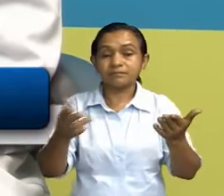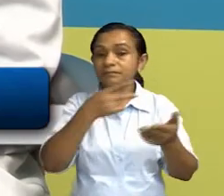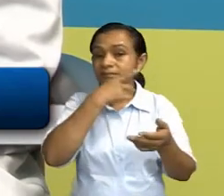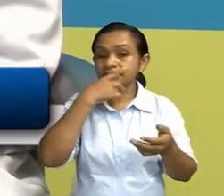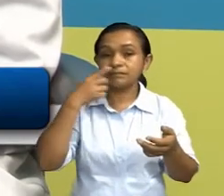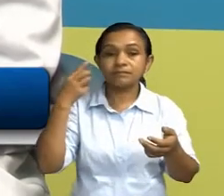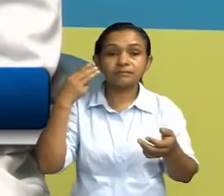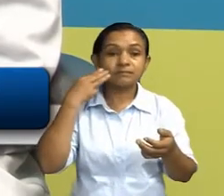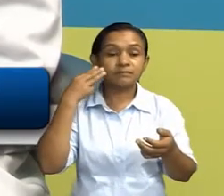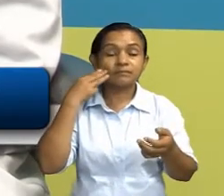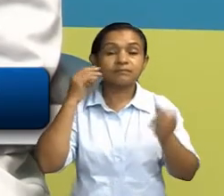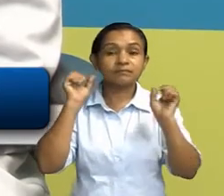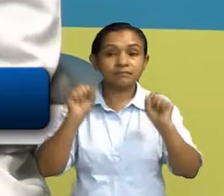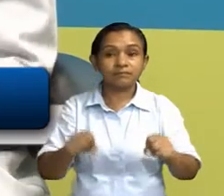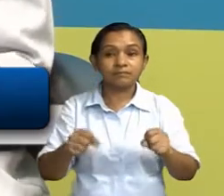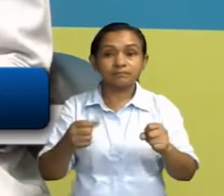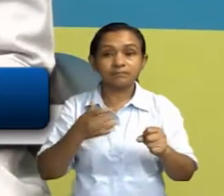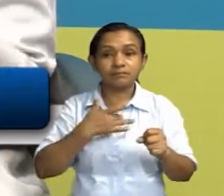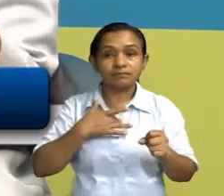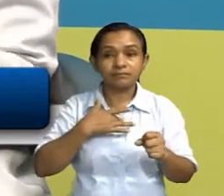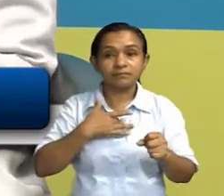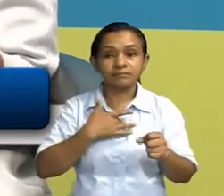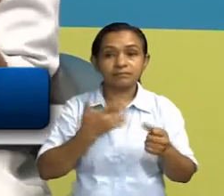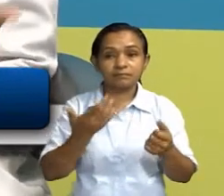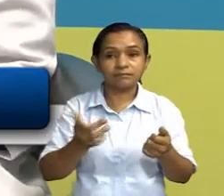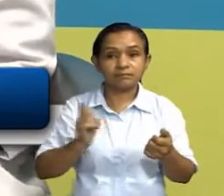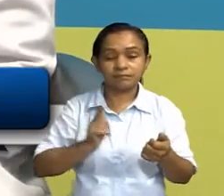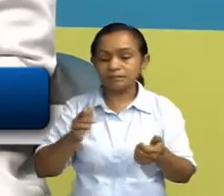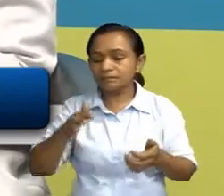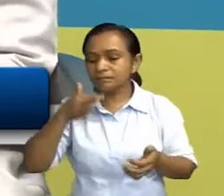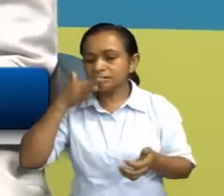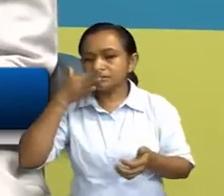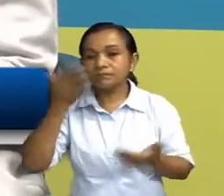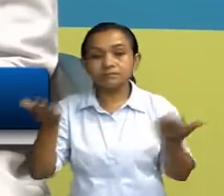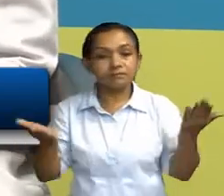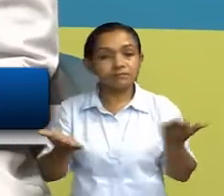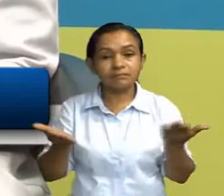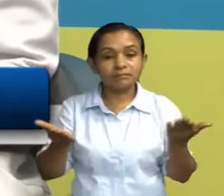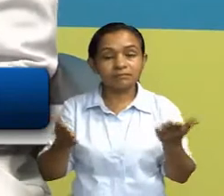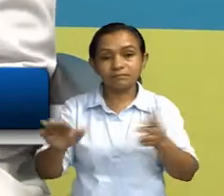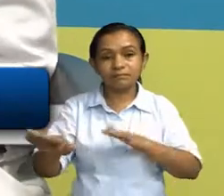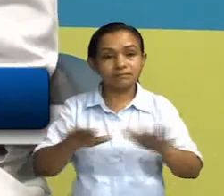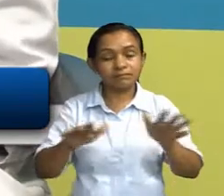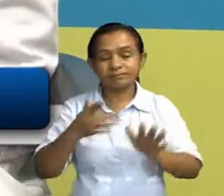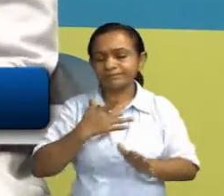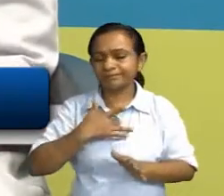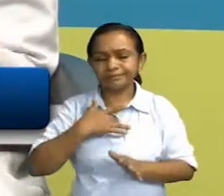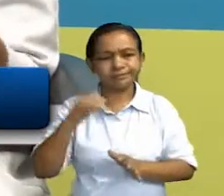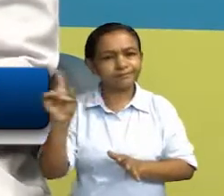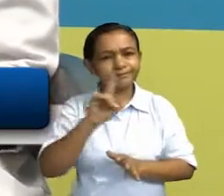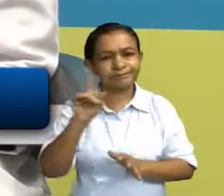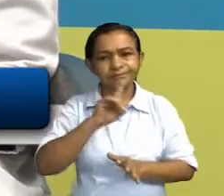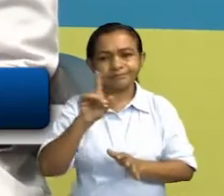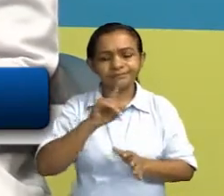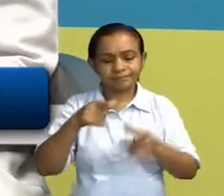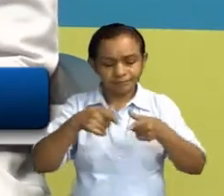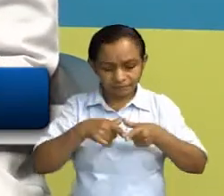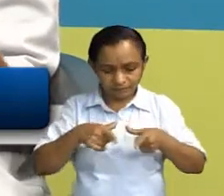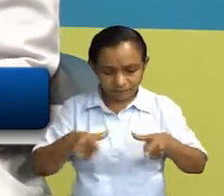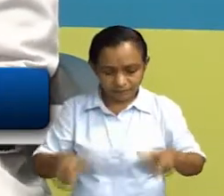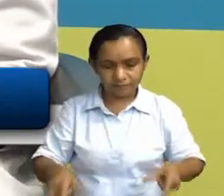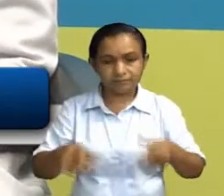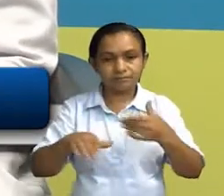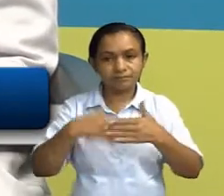de familia podrían ser necesarios para que el niño se mantenga oloroso, pero no lo necesitan. Una ropa interior, una